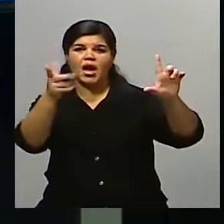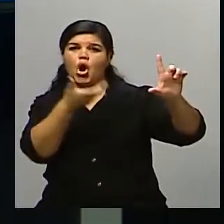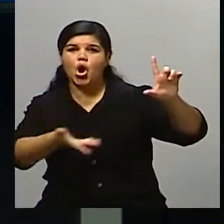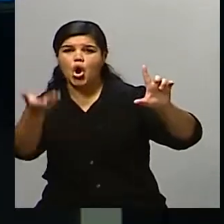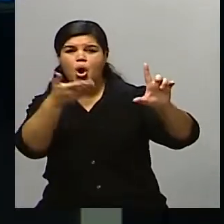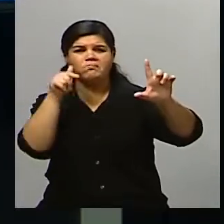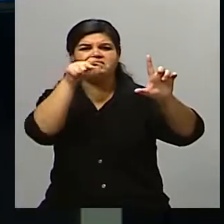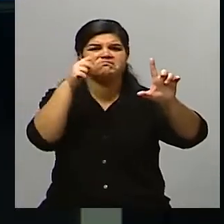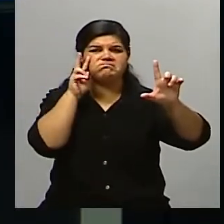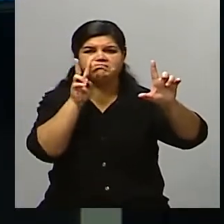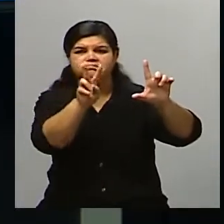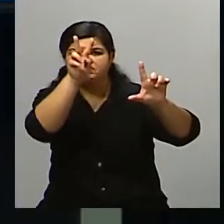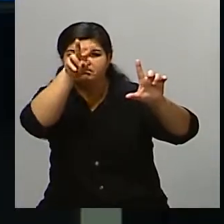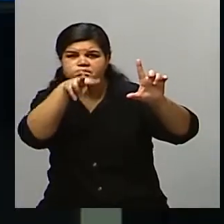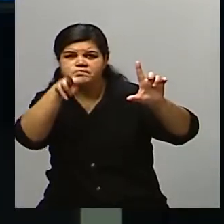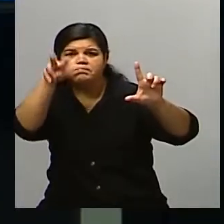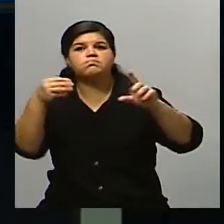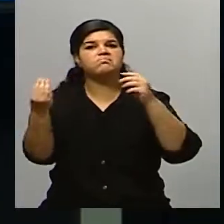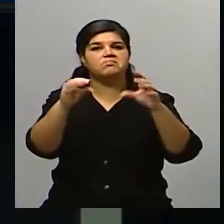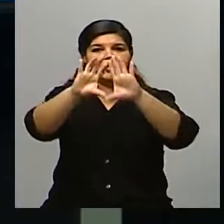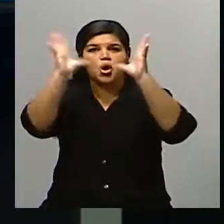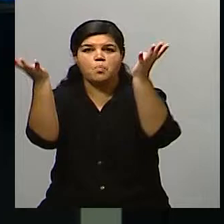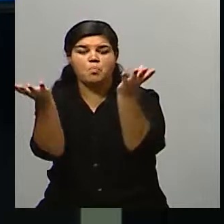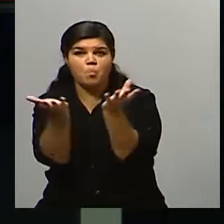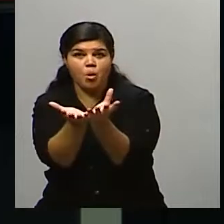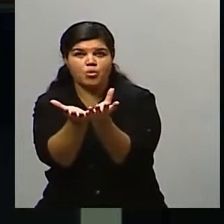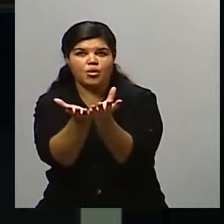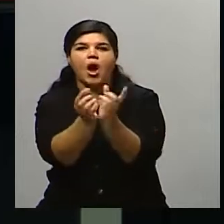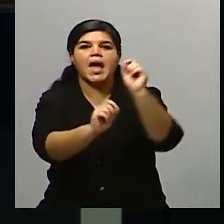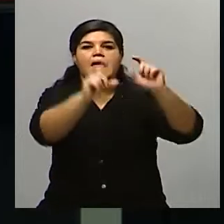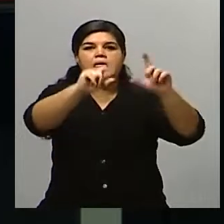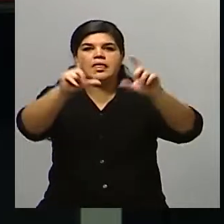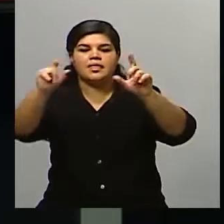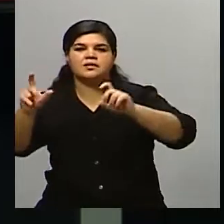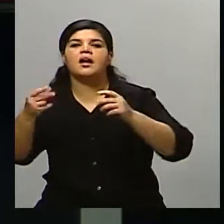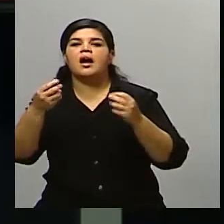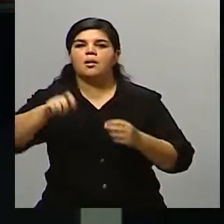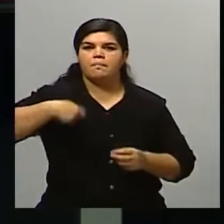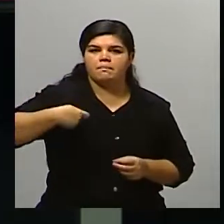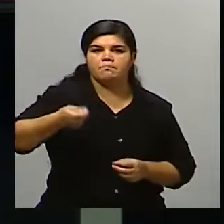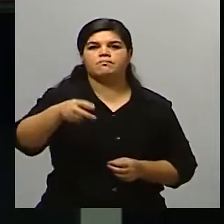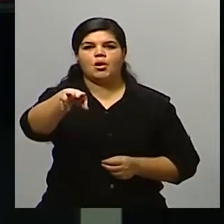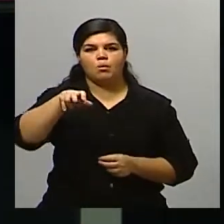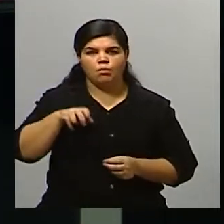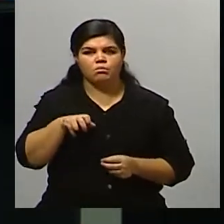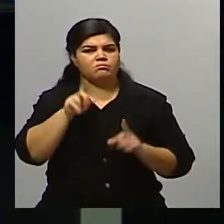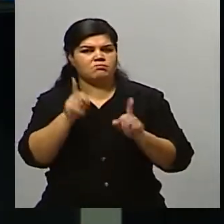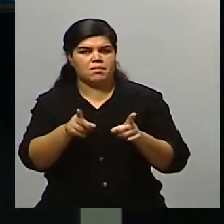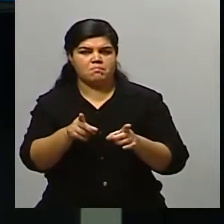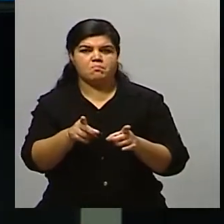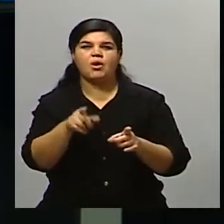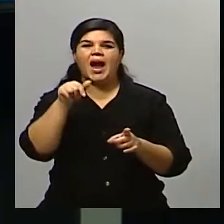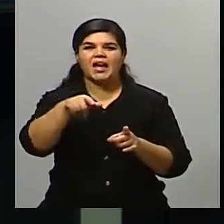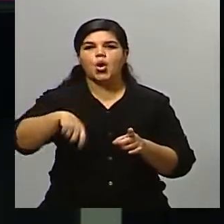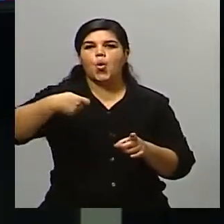esta placa porque es un índice global de, en este caso, pensiones o jubilaciones, el sistema previsional, y vamos a decir